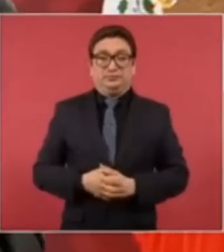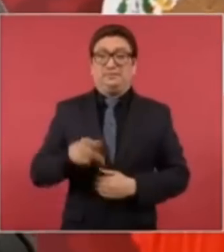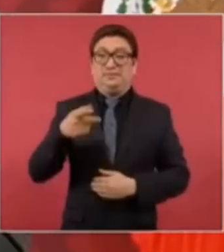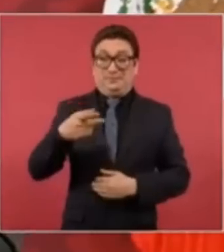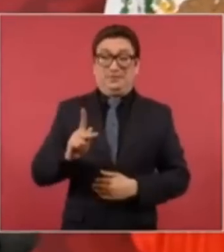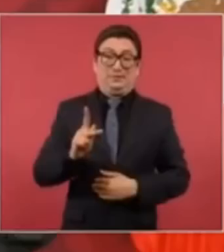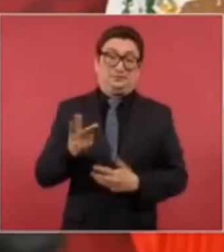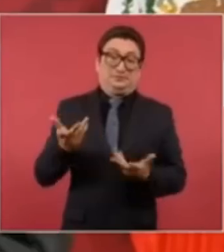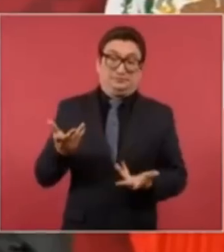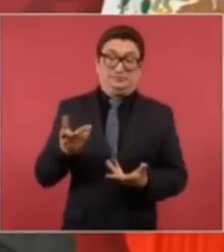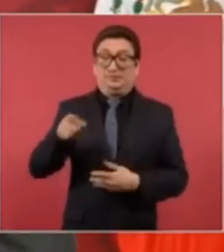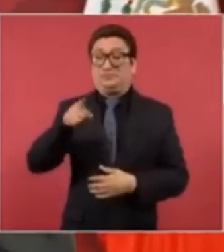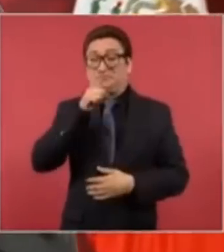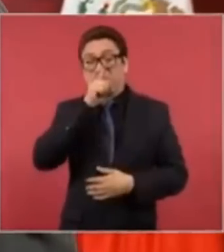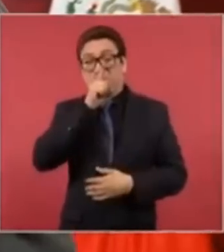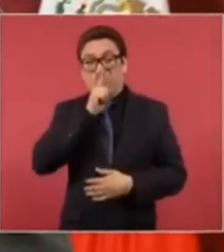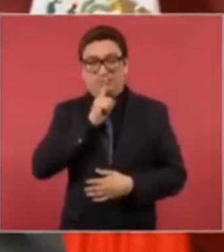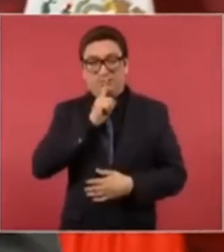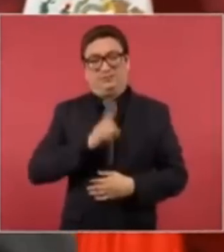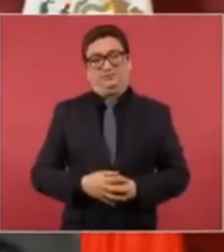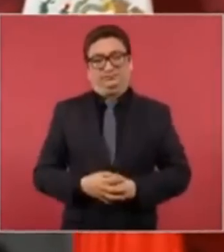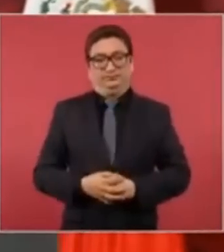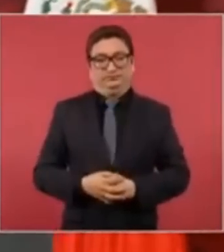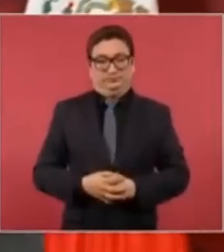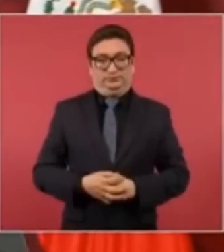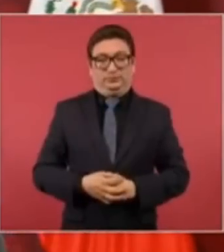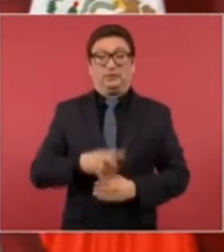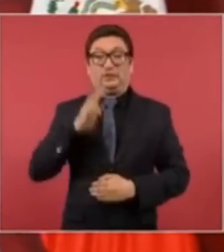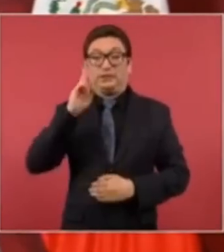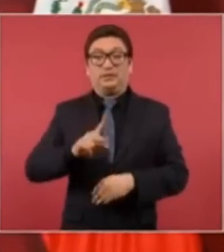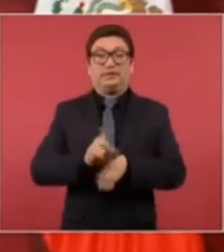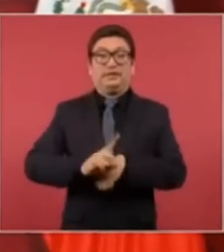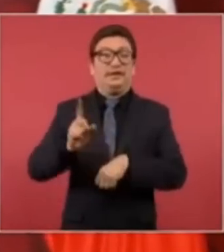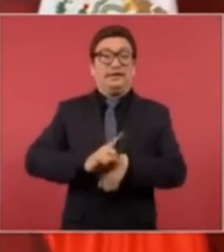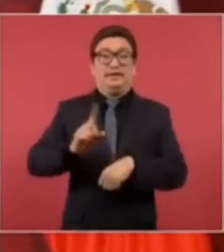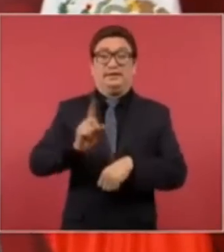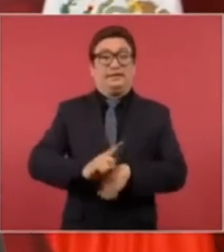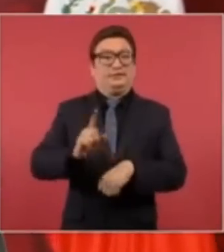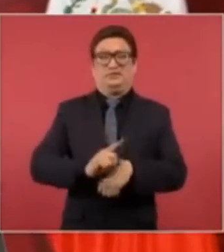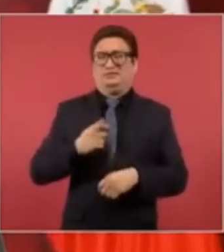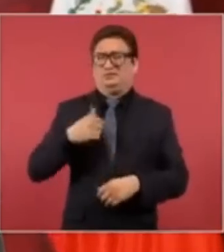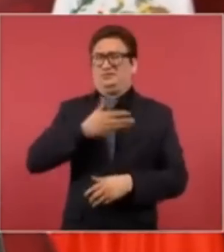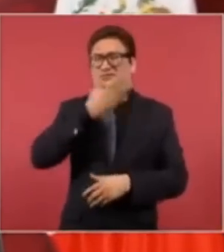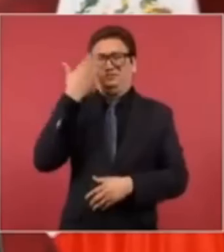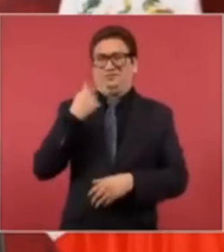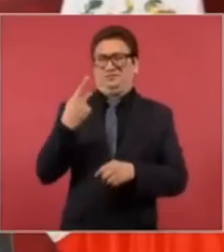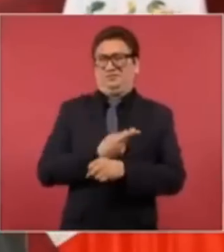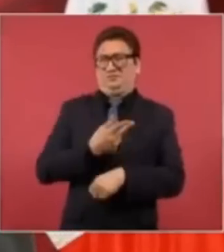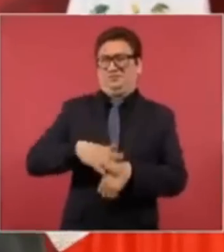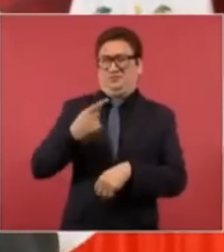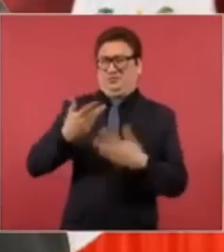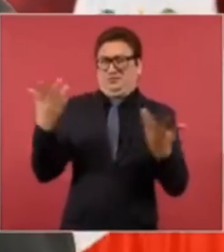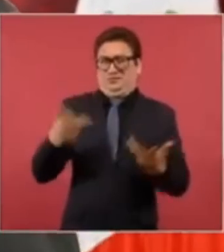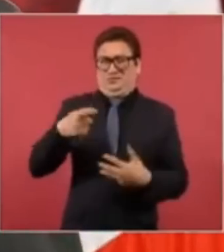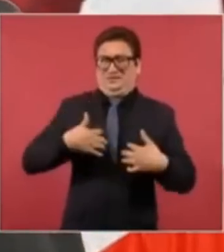pero es una mentira. Pero diario, yo no sé qué le pasa, por qué está